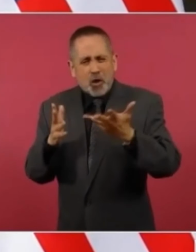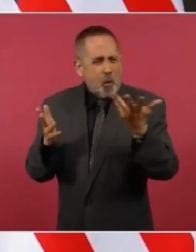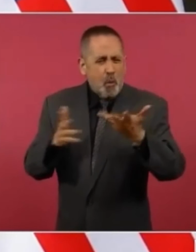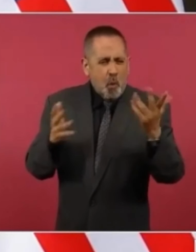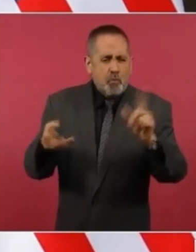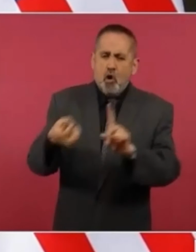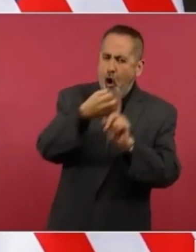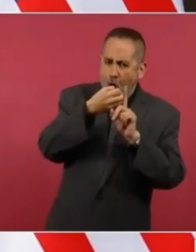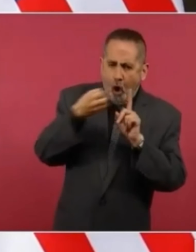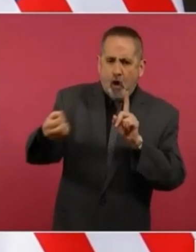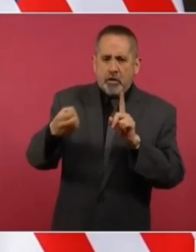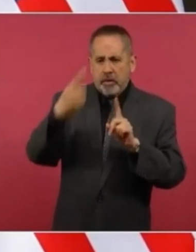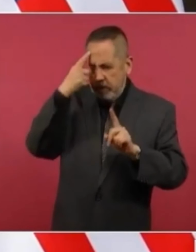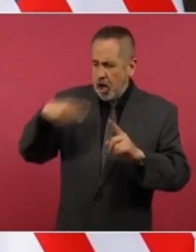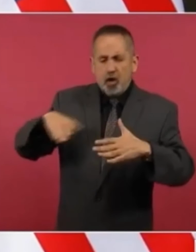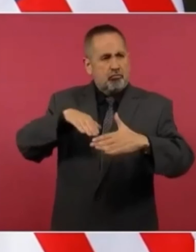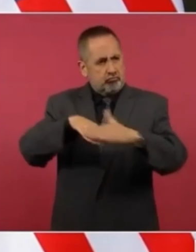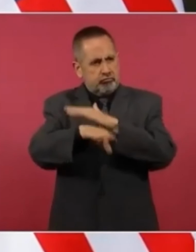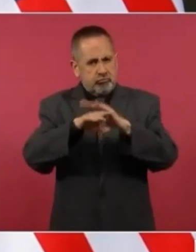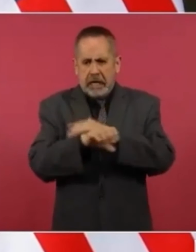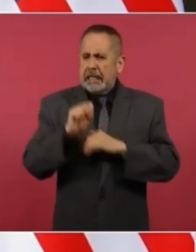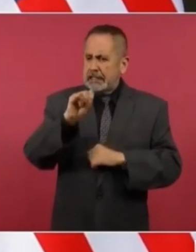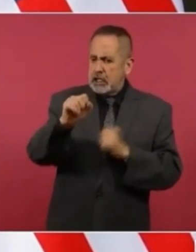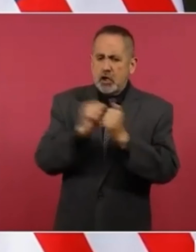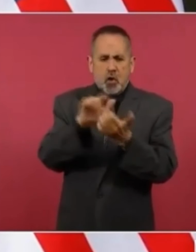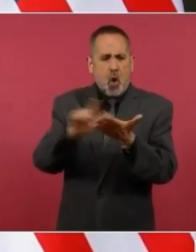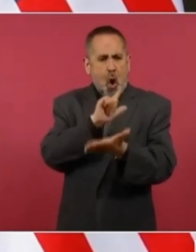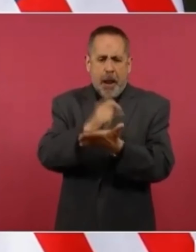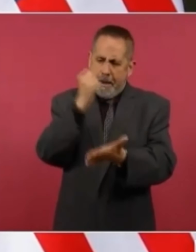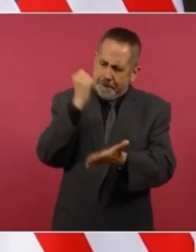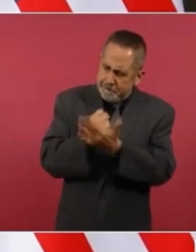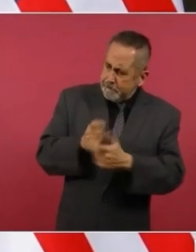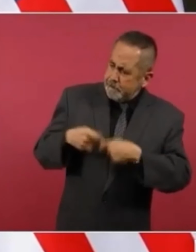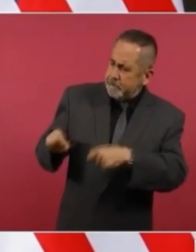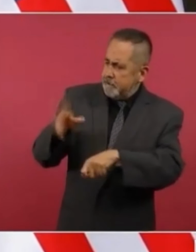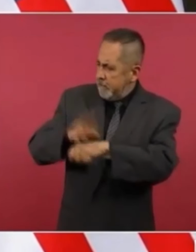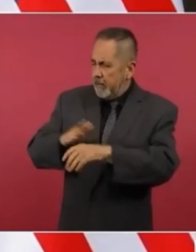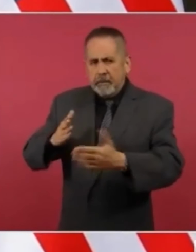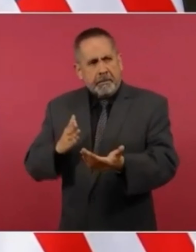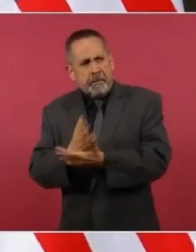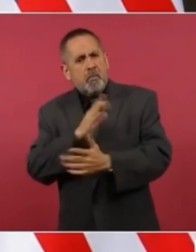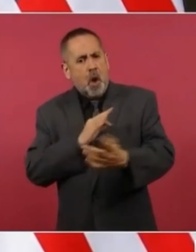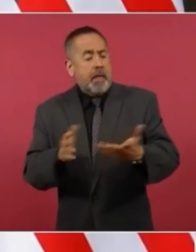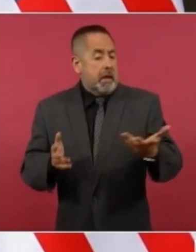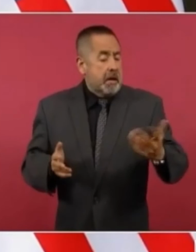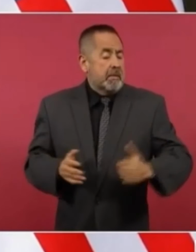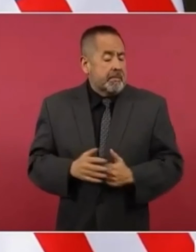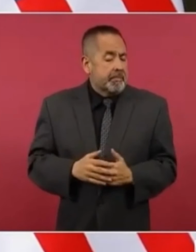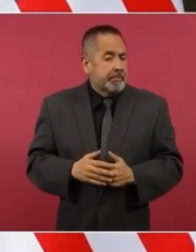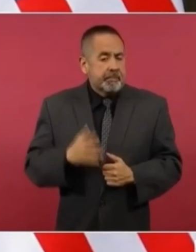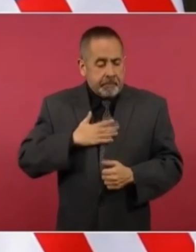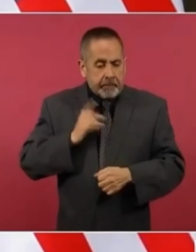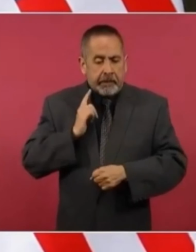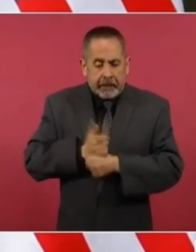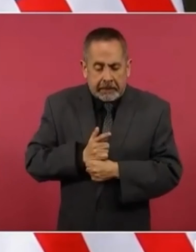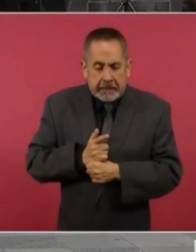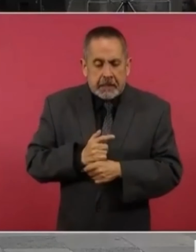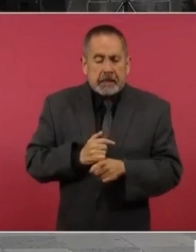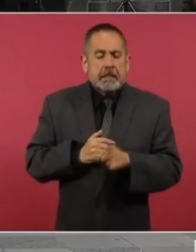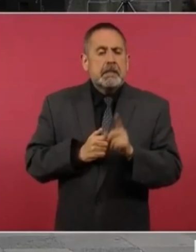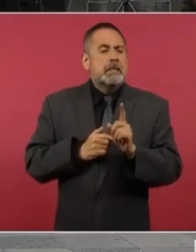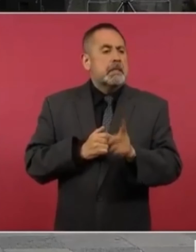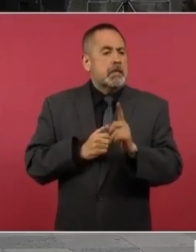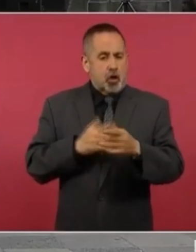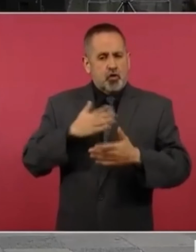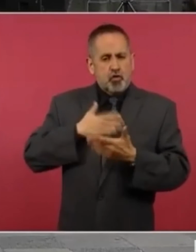la gente tenga acceso bajo la ley. Y lo que hemos descubierto, no solamente durante